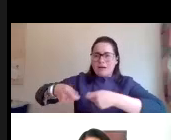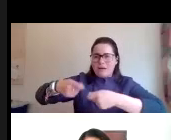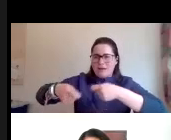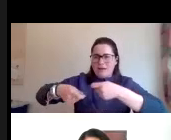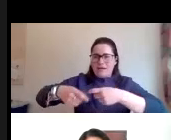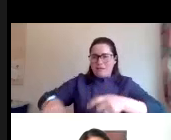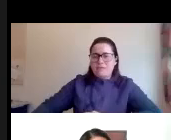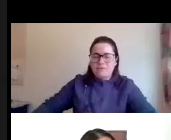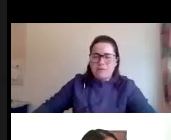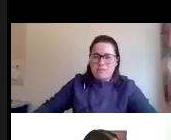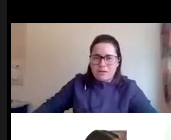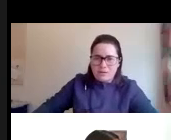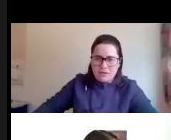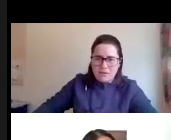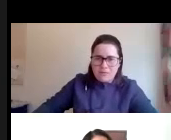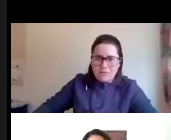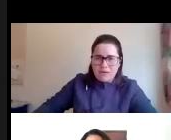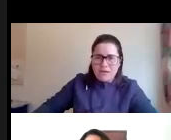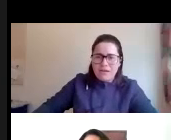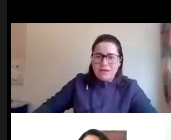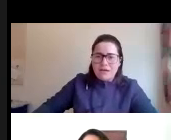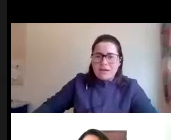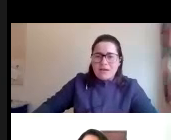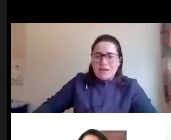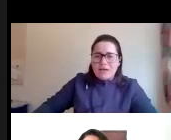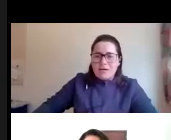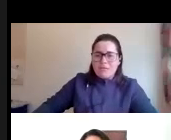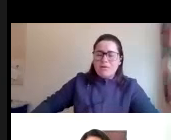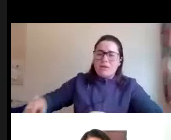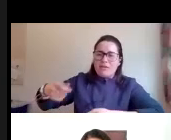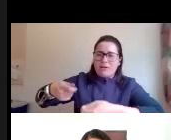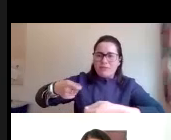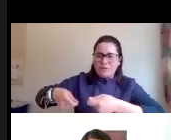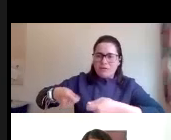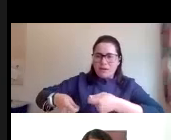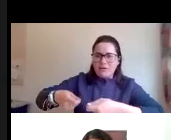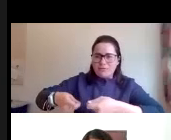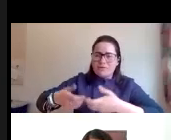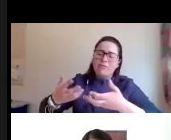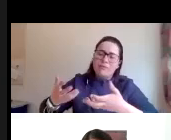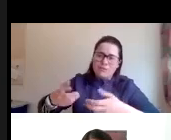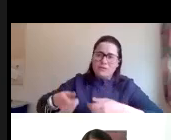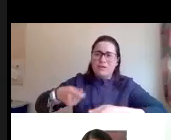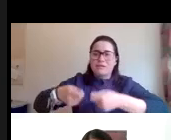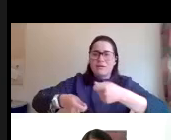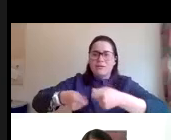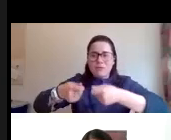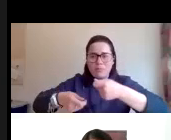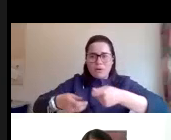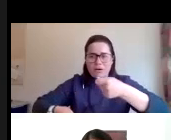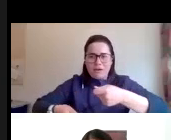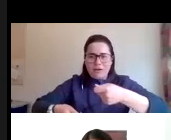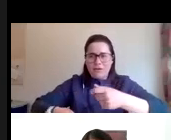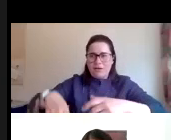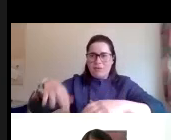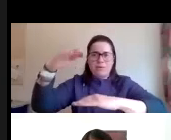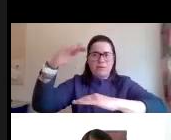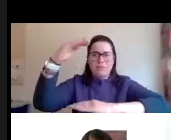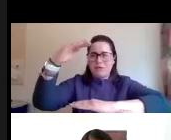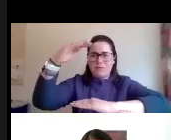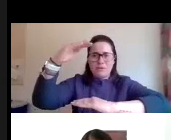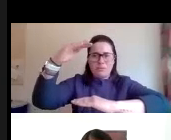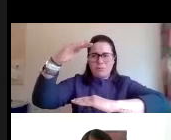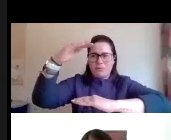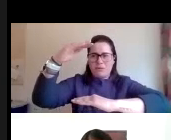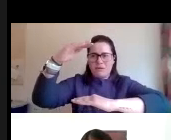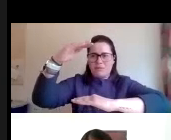Uno la lleva así como está parado aquí un colega, uno lo lleva al fondo del lago, no al fondo, sino hasta donde uno pueda verlo, y luego uno